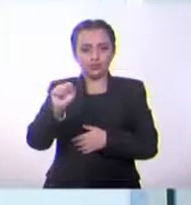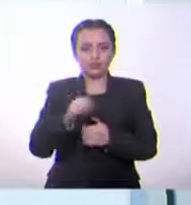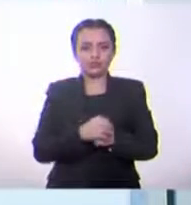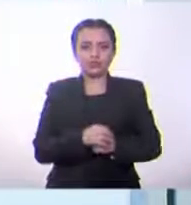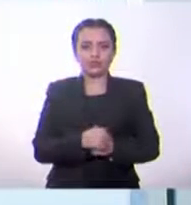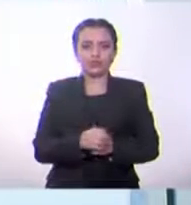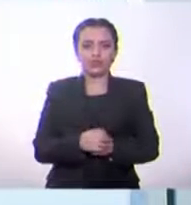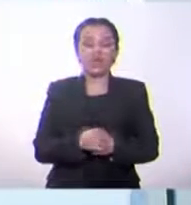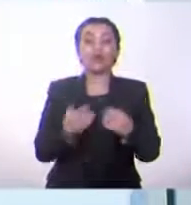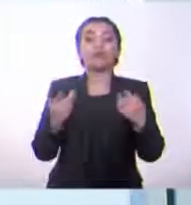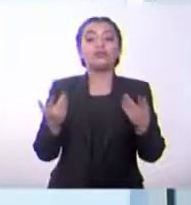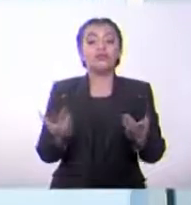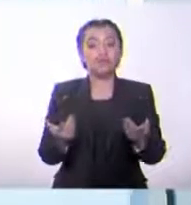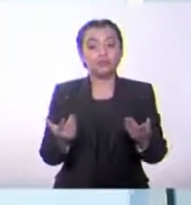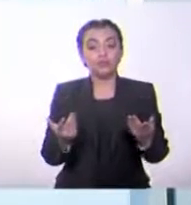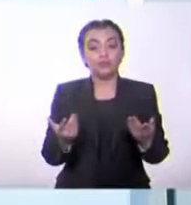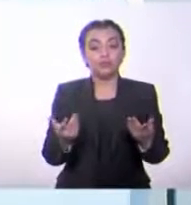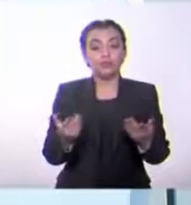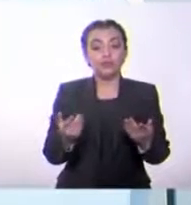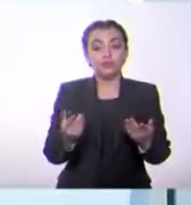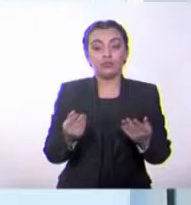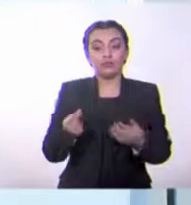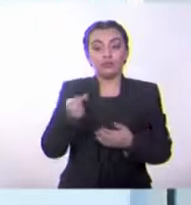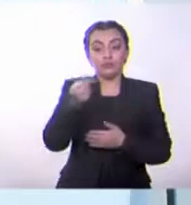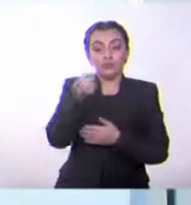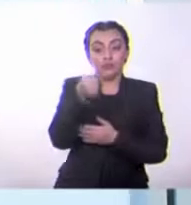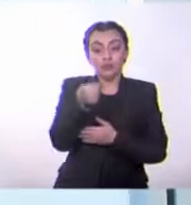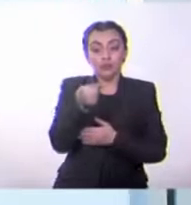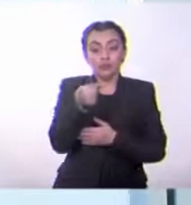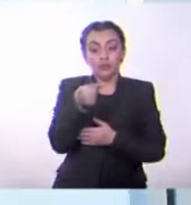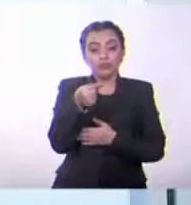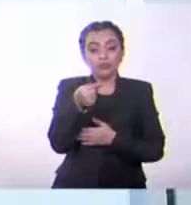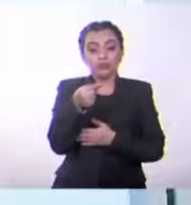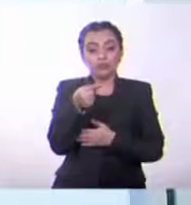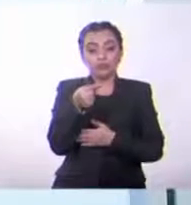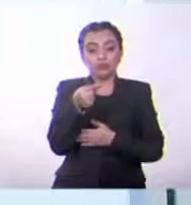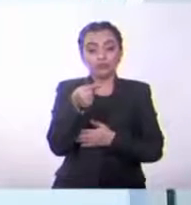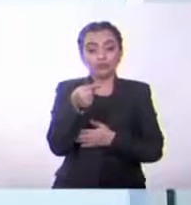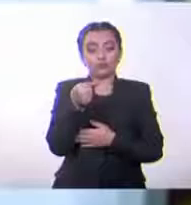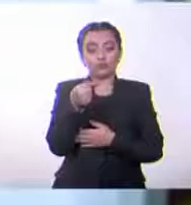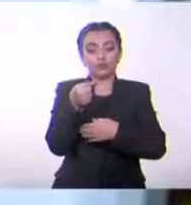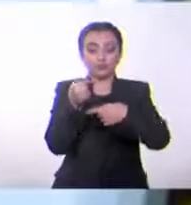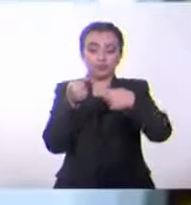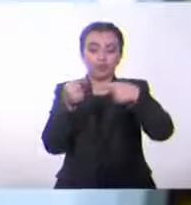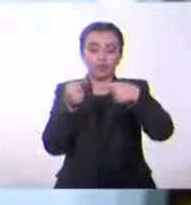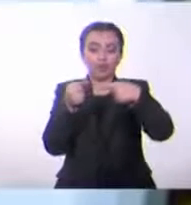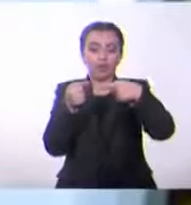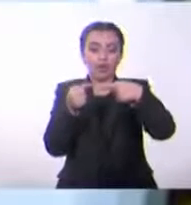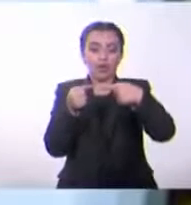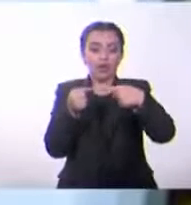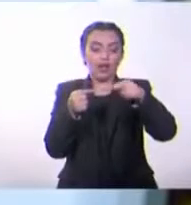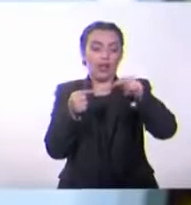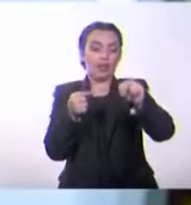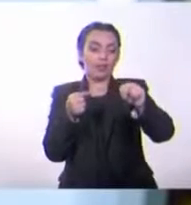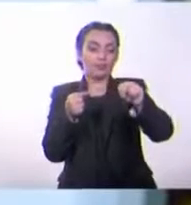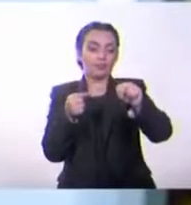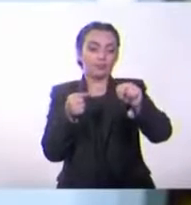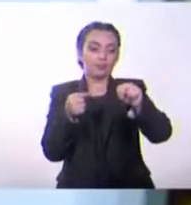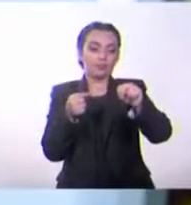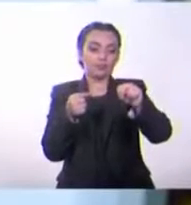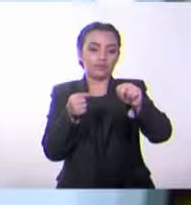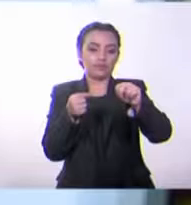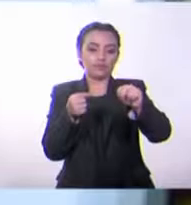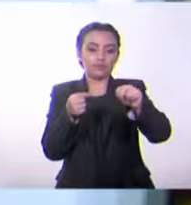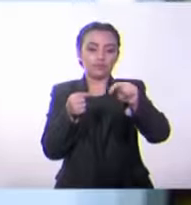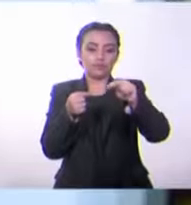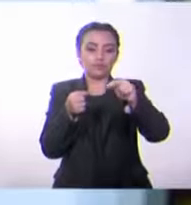que sería igual a los gramos de cloruro de sodio entre la masa molar, también ya la tengo, es